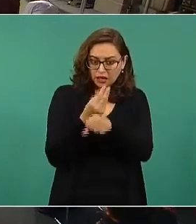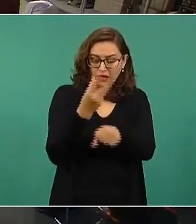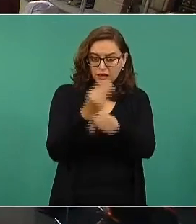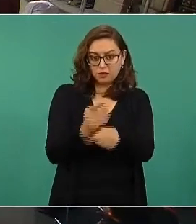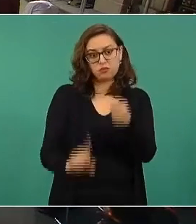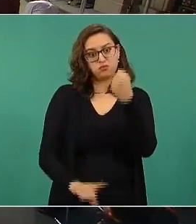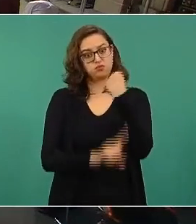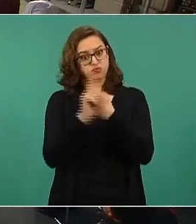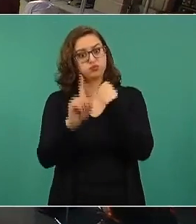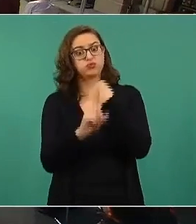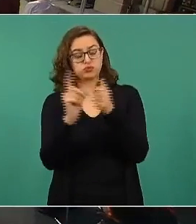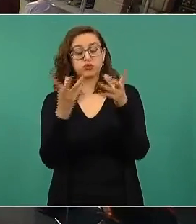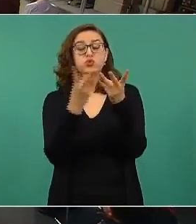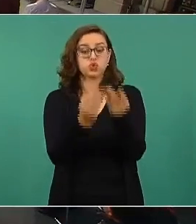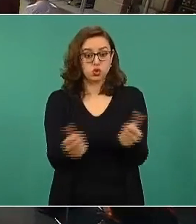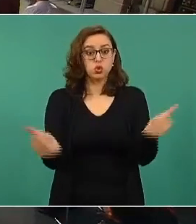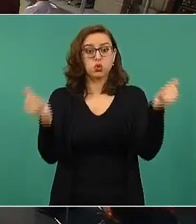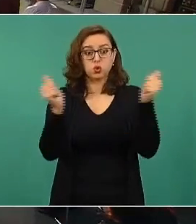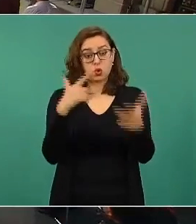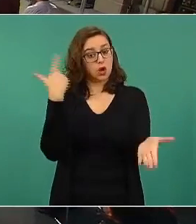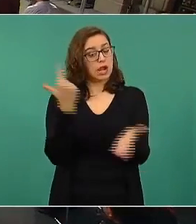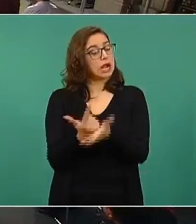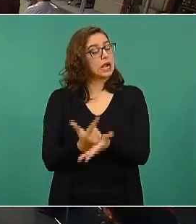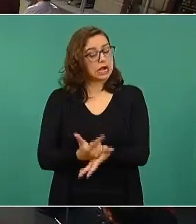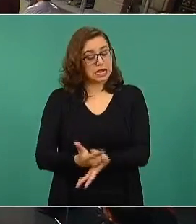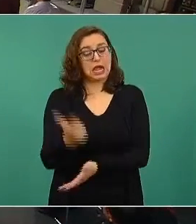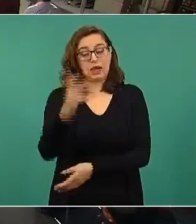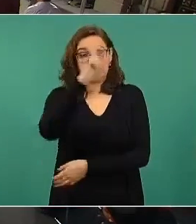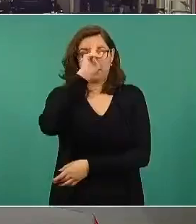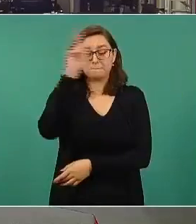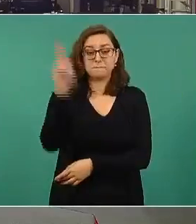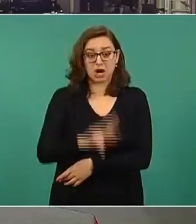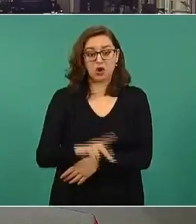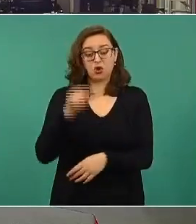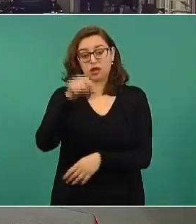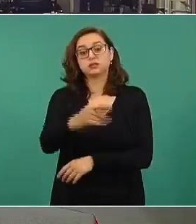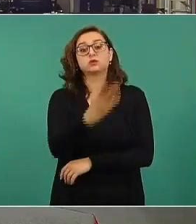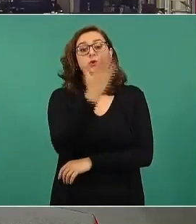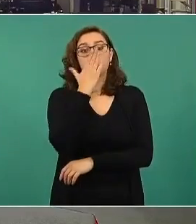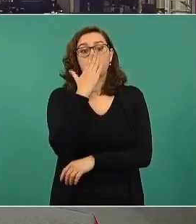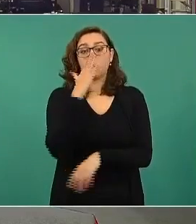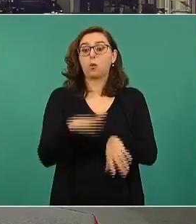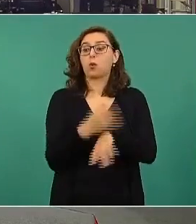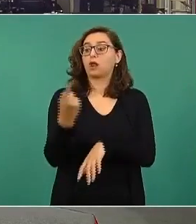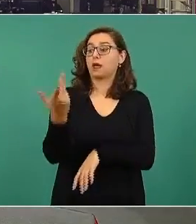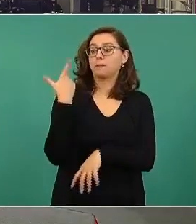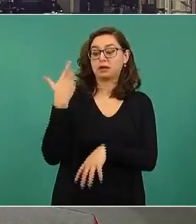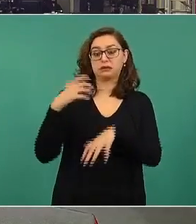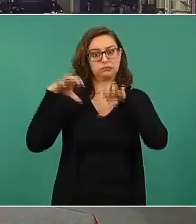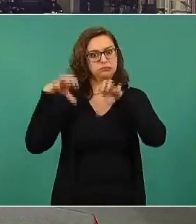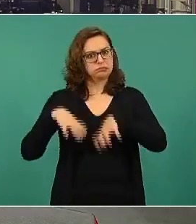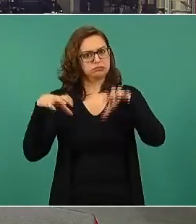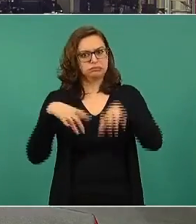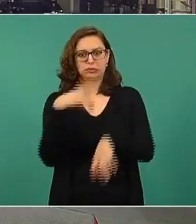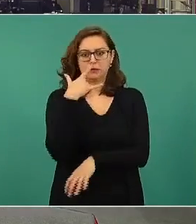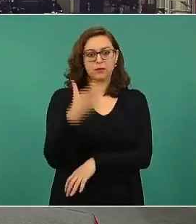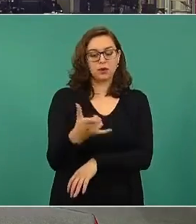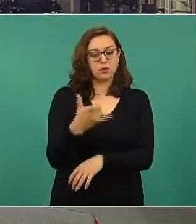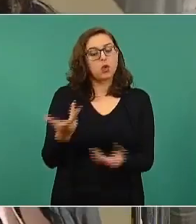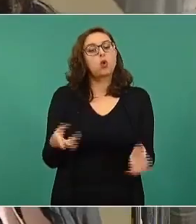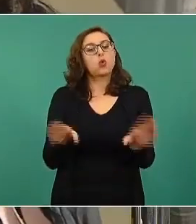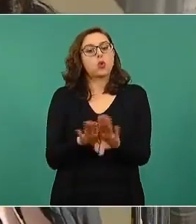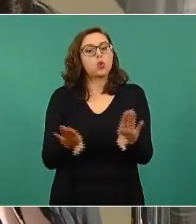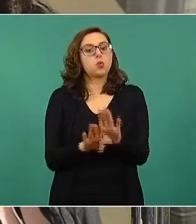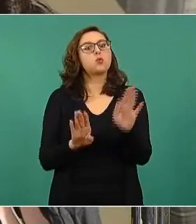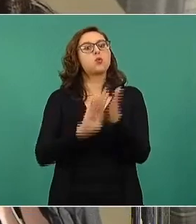resolver este problema que es uno de los más graves de Sonora, justamente porque tuvo lluvias muy atípicas. Entonces, si va a haber